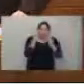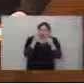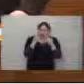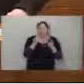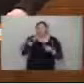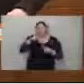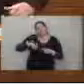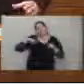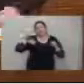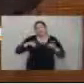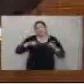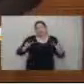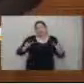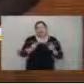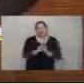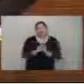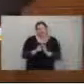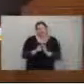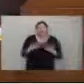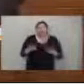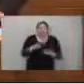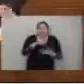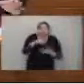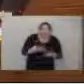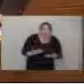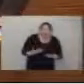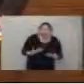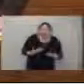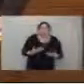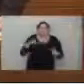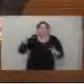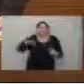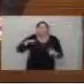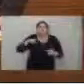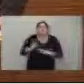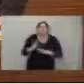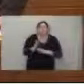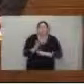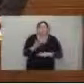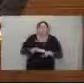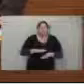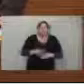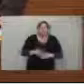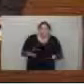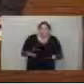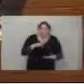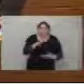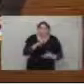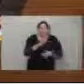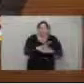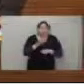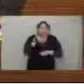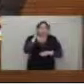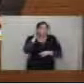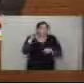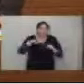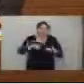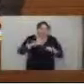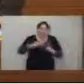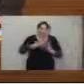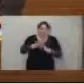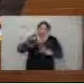Cámara. Entonces, cabe preguntarse a qué viene esto, pero yo creo que quedó demostrado en su intervención, porque la consejera ha explicado en esta Cámara los